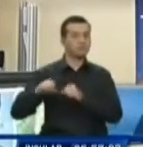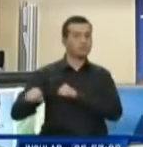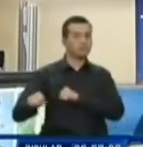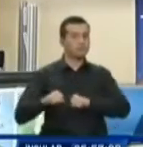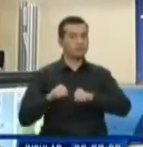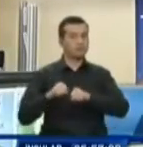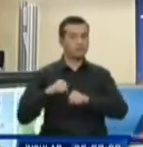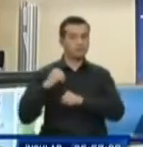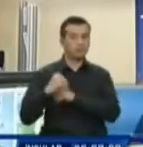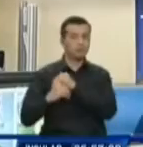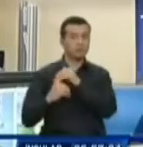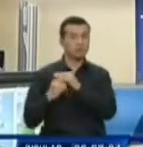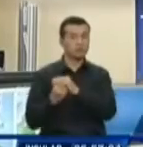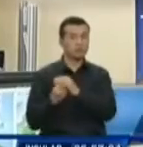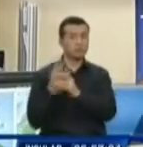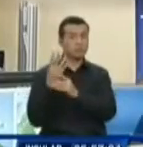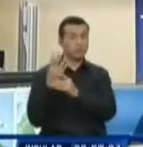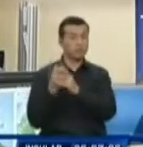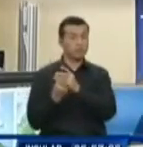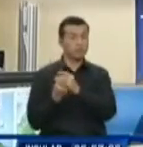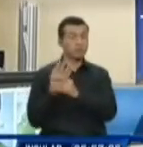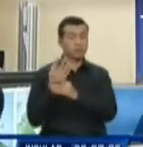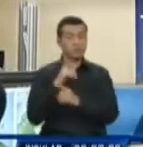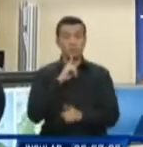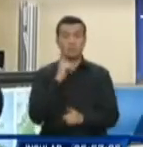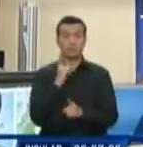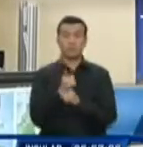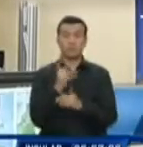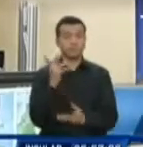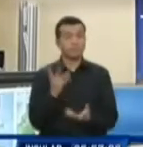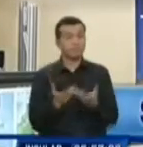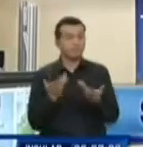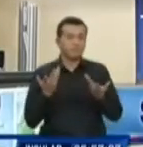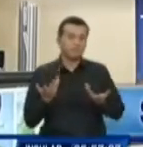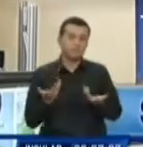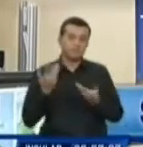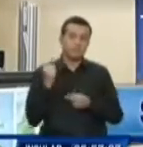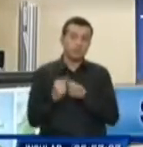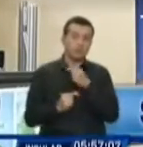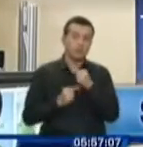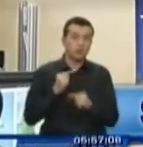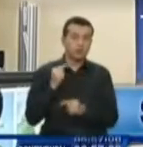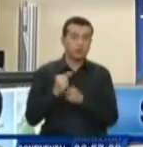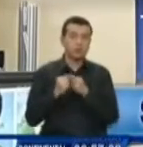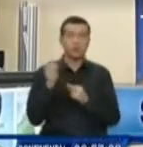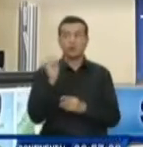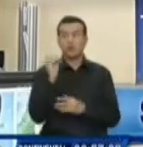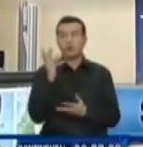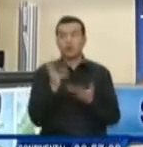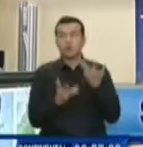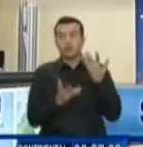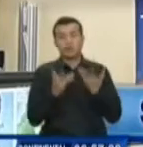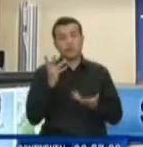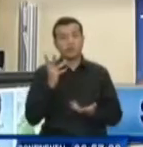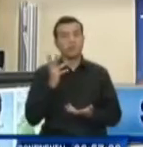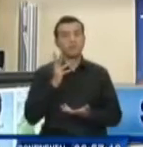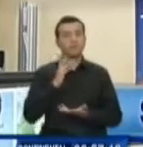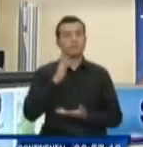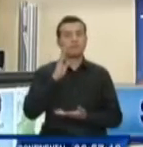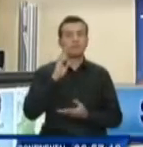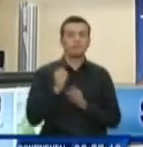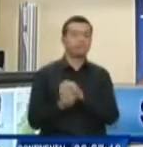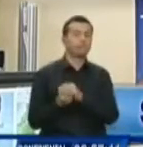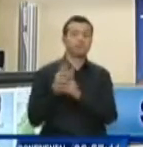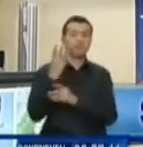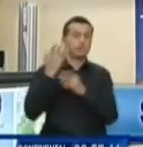nuevas fases eruptivas. Pueden empezar de manera paulatina o pueden empezar de manera un poco más